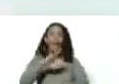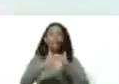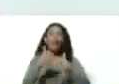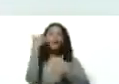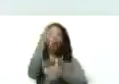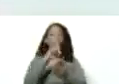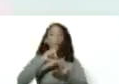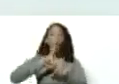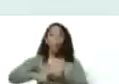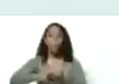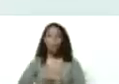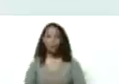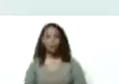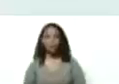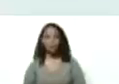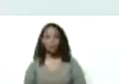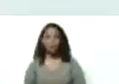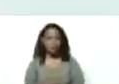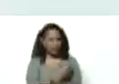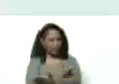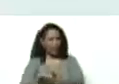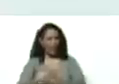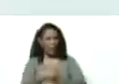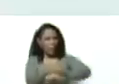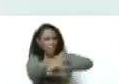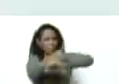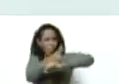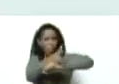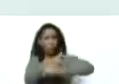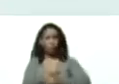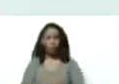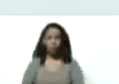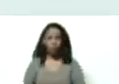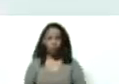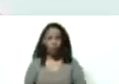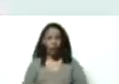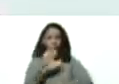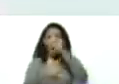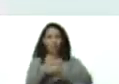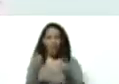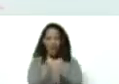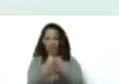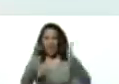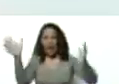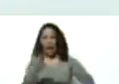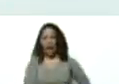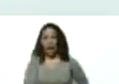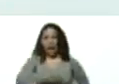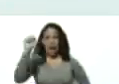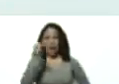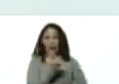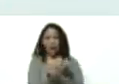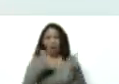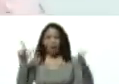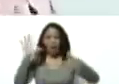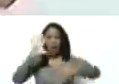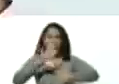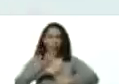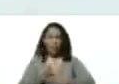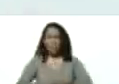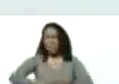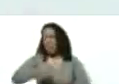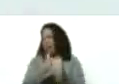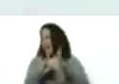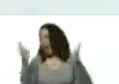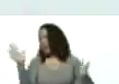cumpliría a sangre y fuego al convertirse en el gran libertador de América, el más grande de